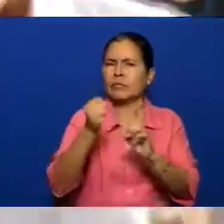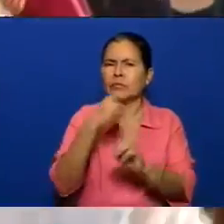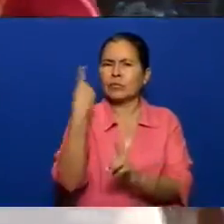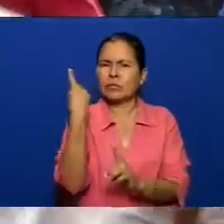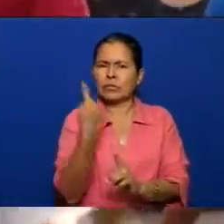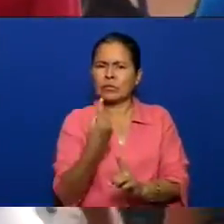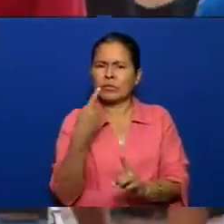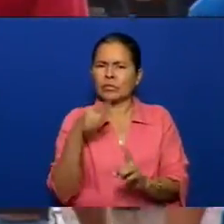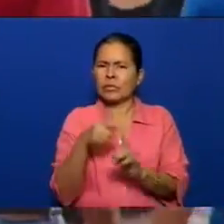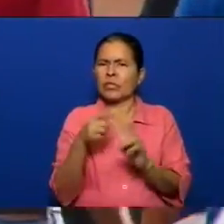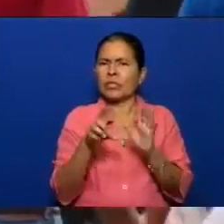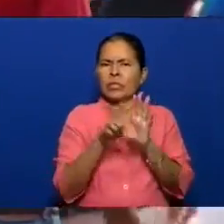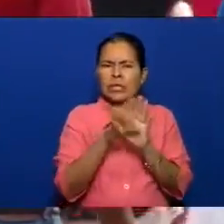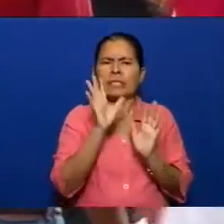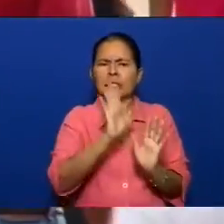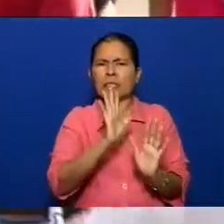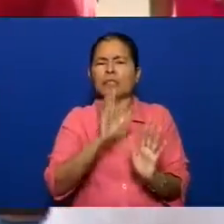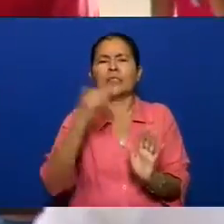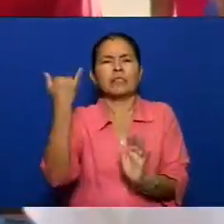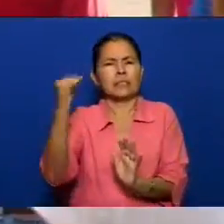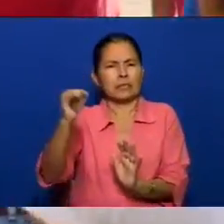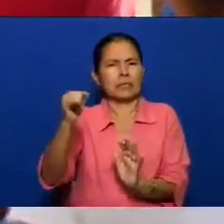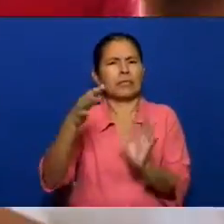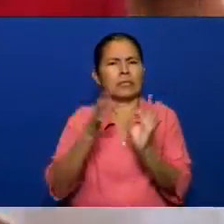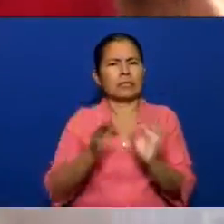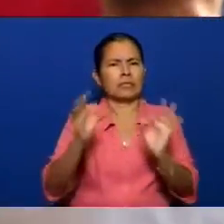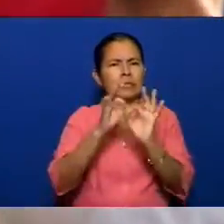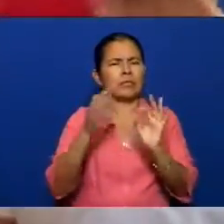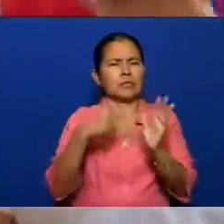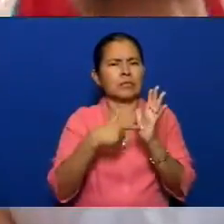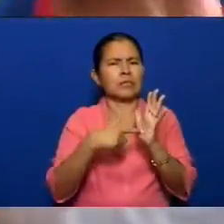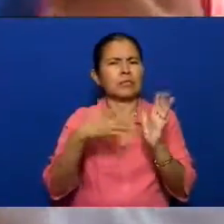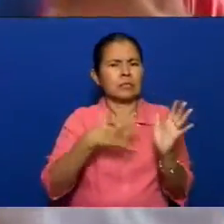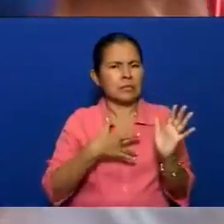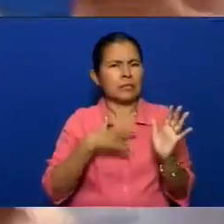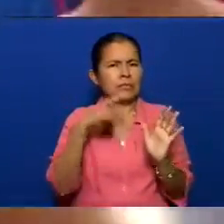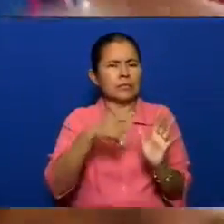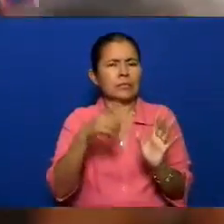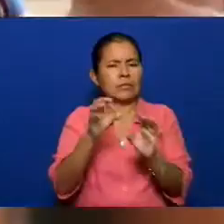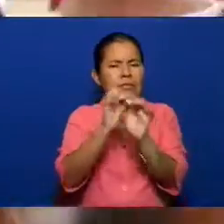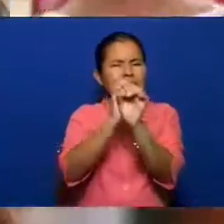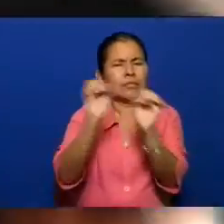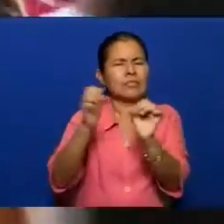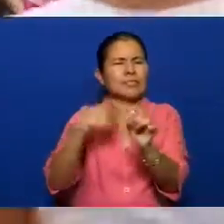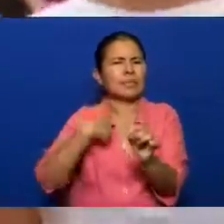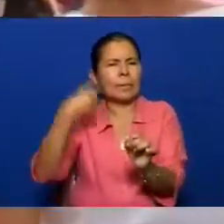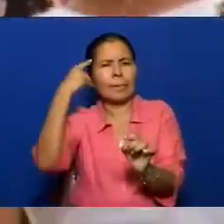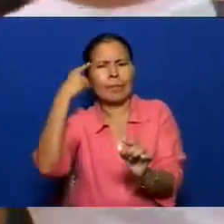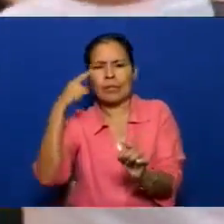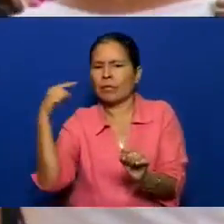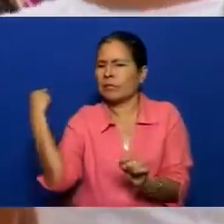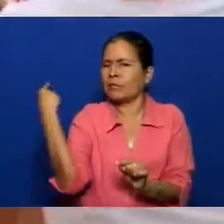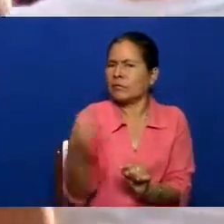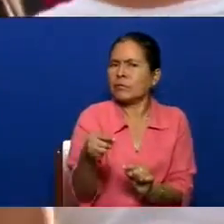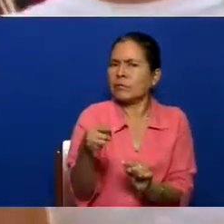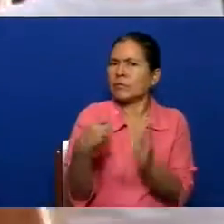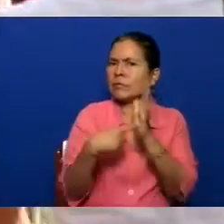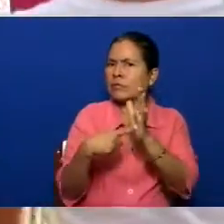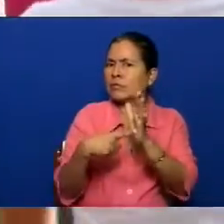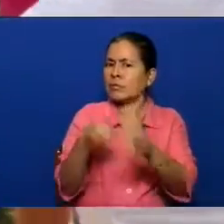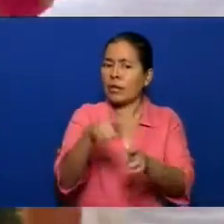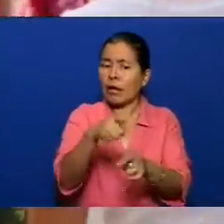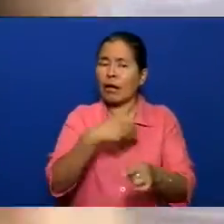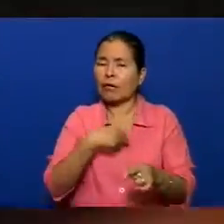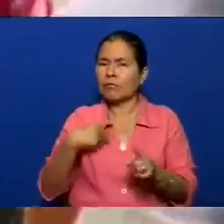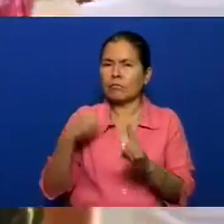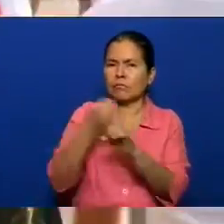o no de las leyes, que son fundamentales, y regreso a mi punto de la cero impunidad. Quien comete un crimen tiene que ser castigado por la